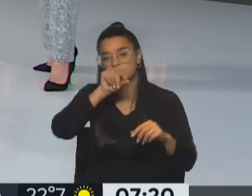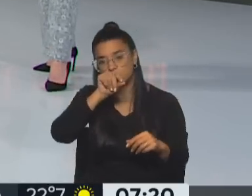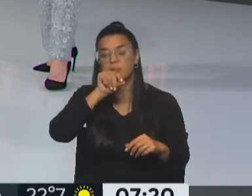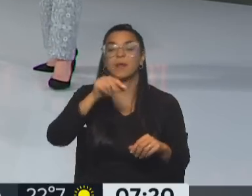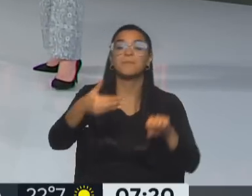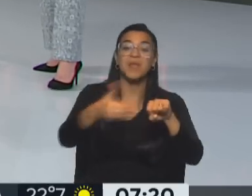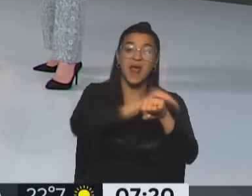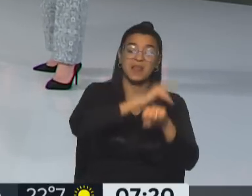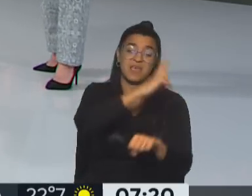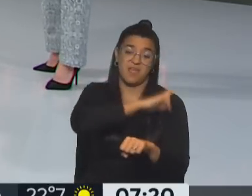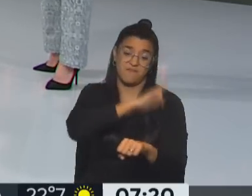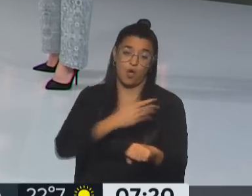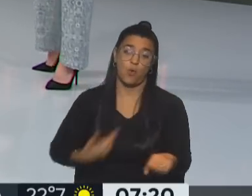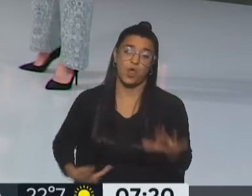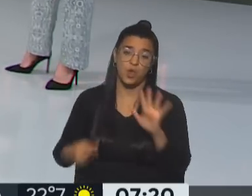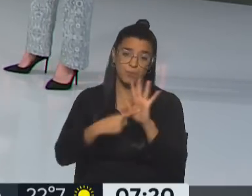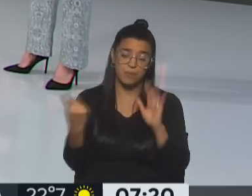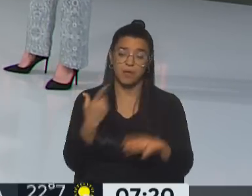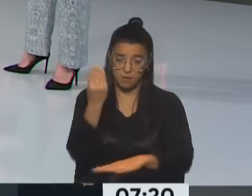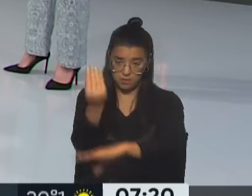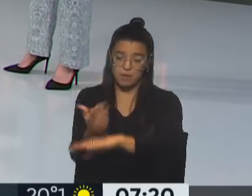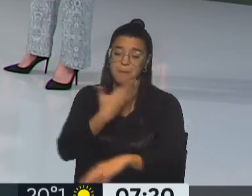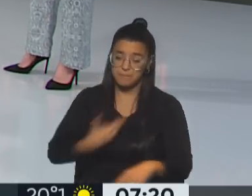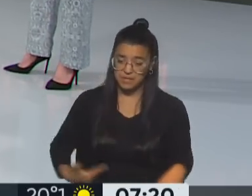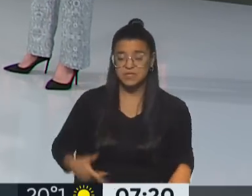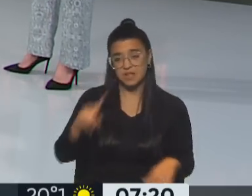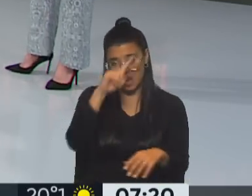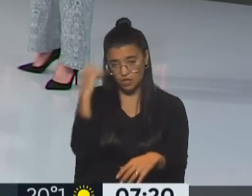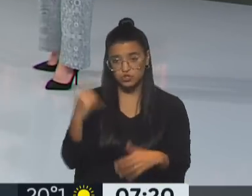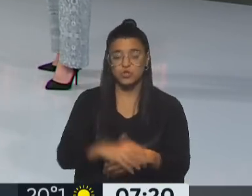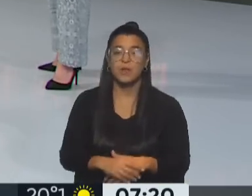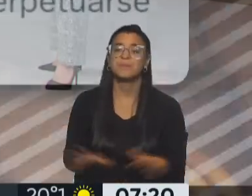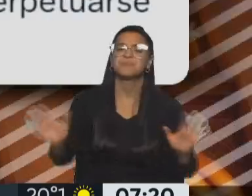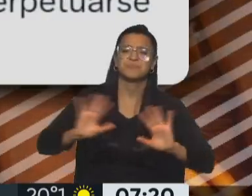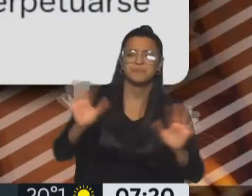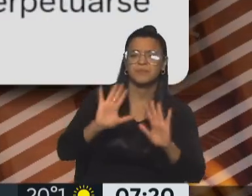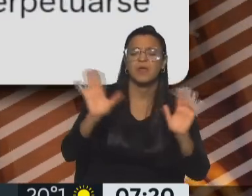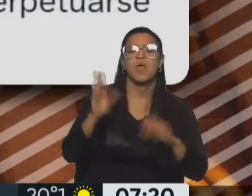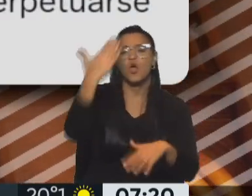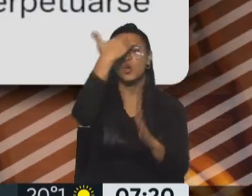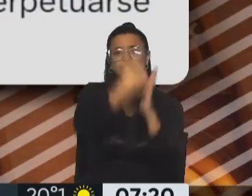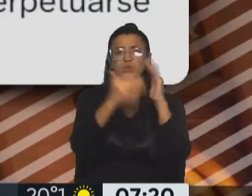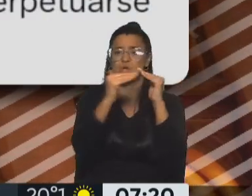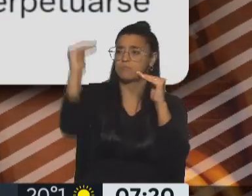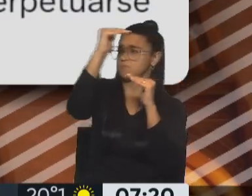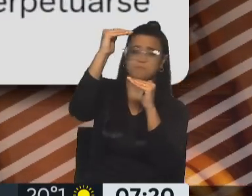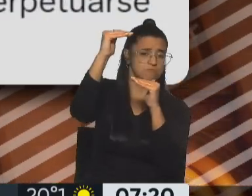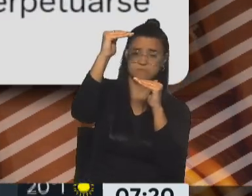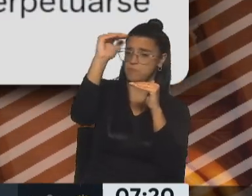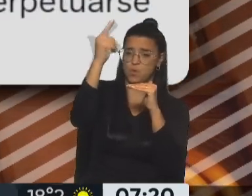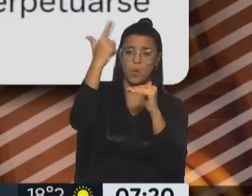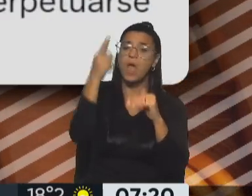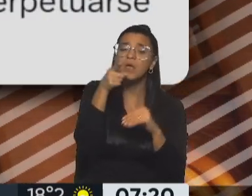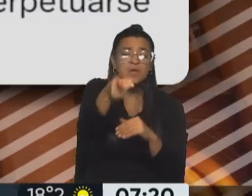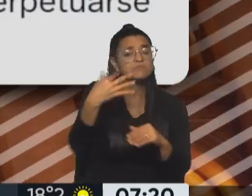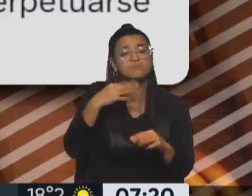Rodríguez Larreta, el jefe de gobierno porteño, precandidato a presidente de la Nación. Nadie está por sobre la Constitución. Esa es la regla fundamental de